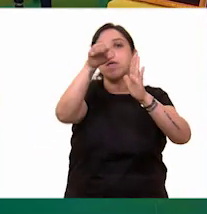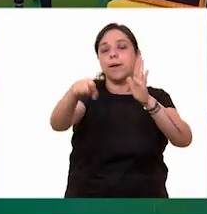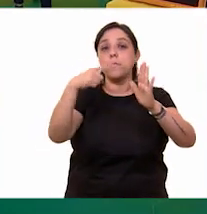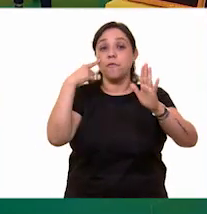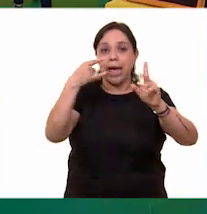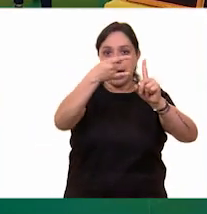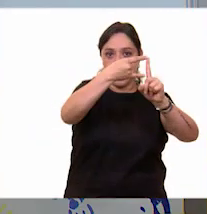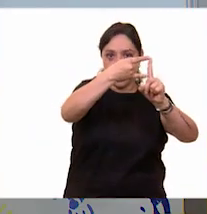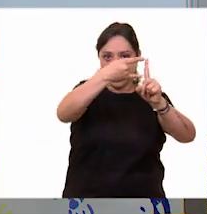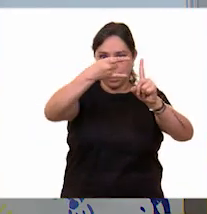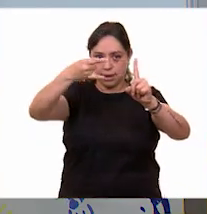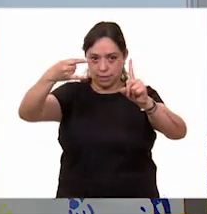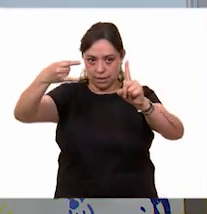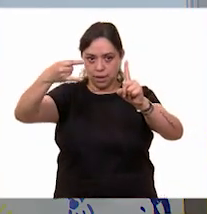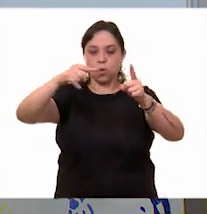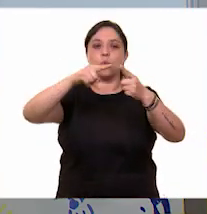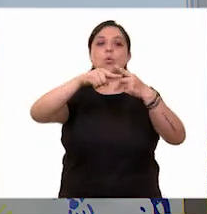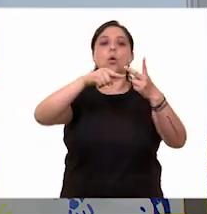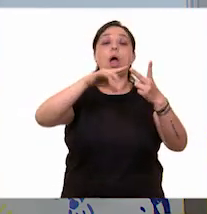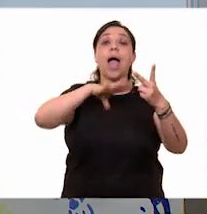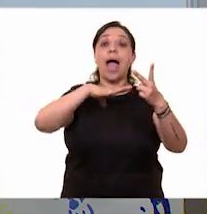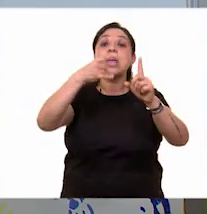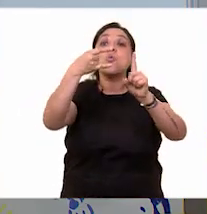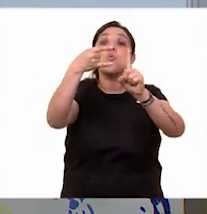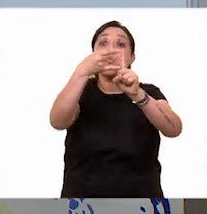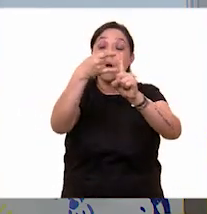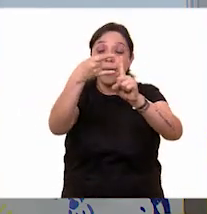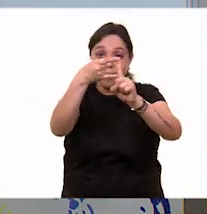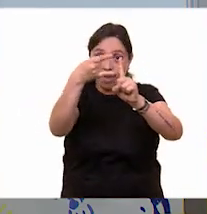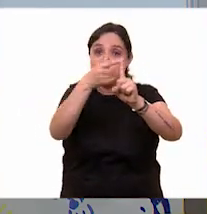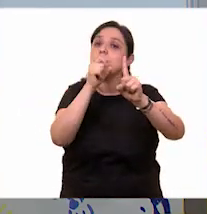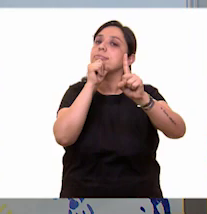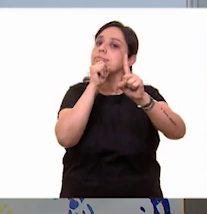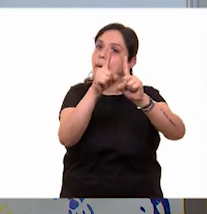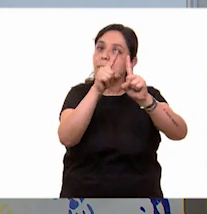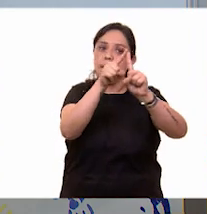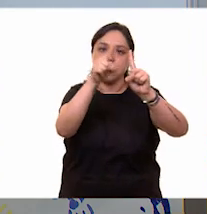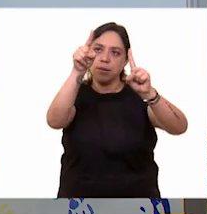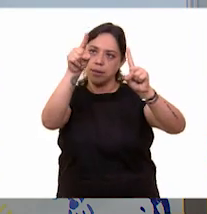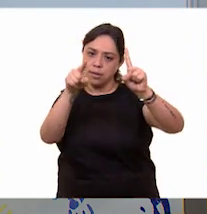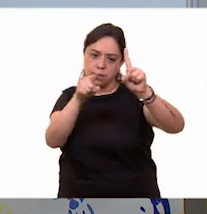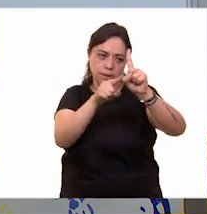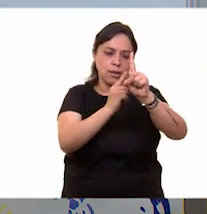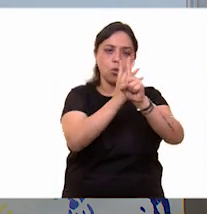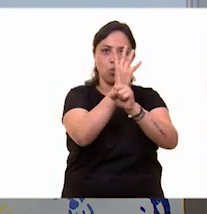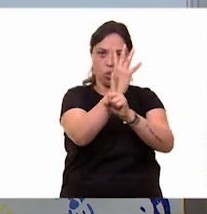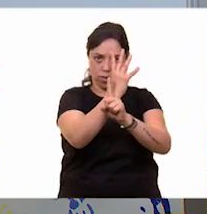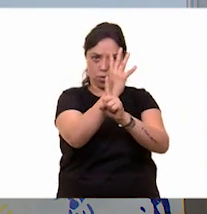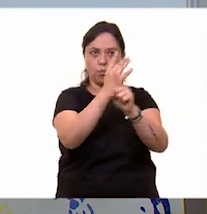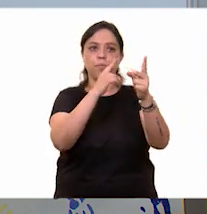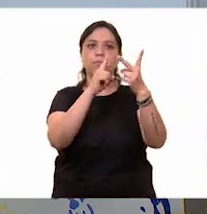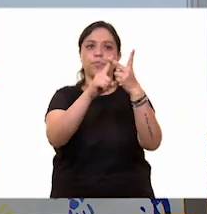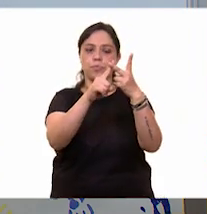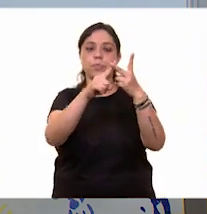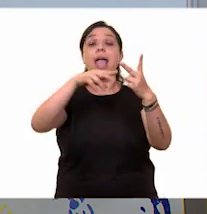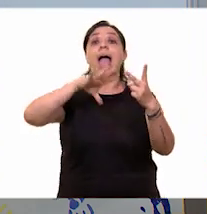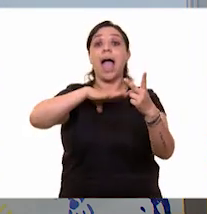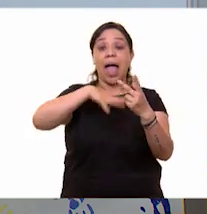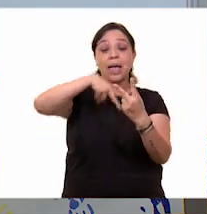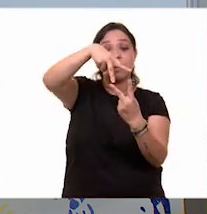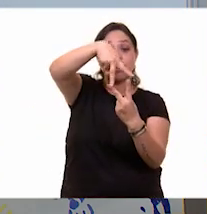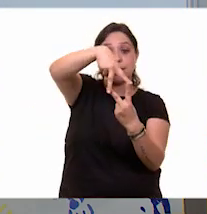habíamos mencionado. El cuadrado también cumple con esta característica de tener cuatro lados. Tenemos un rombo.